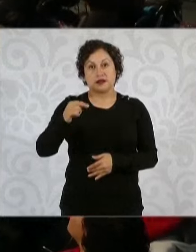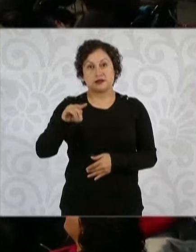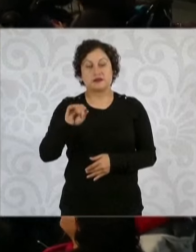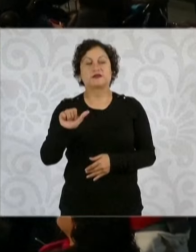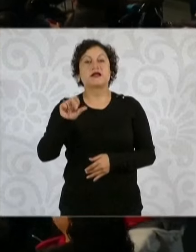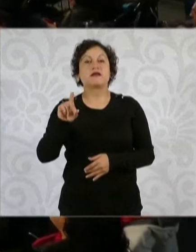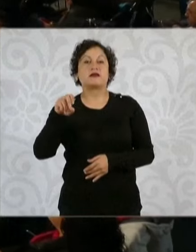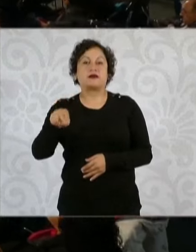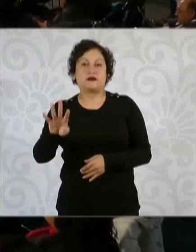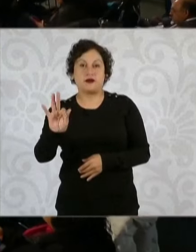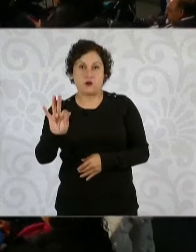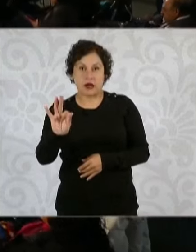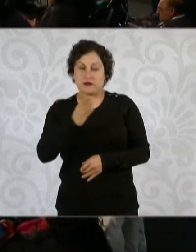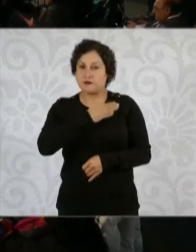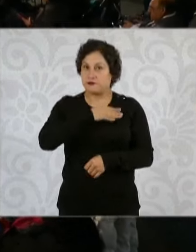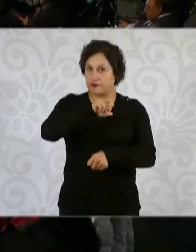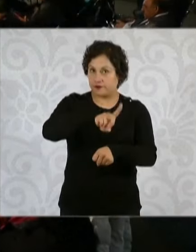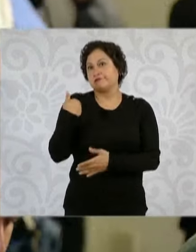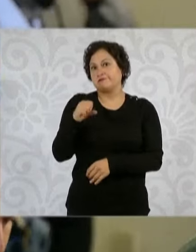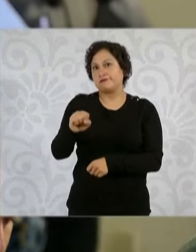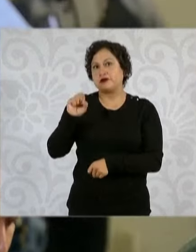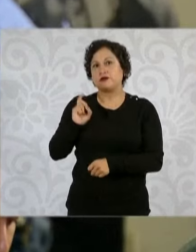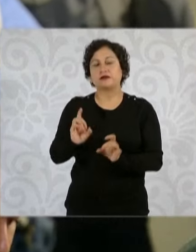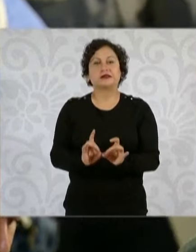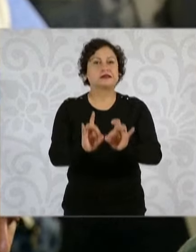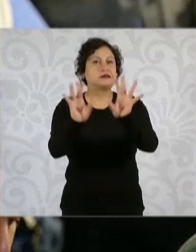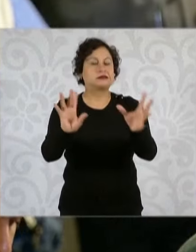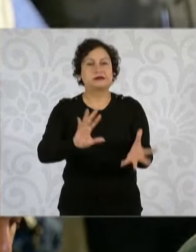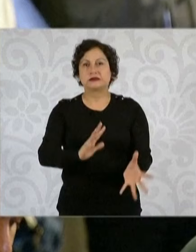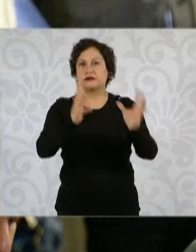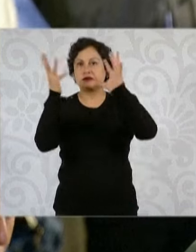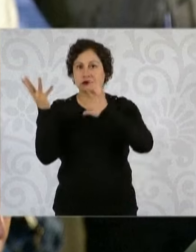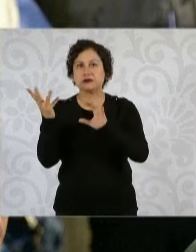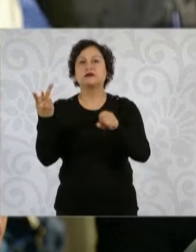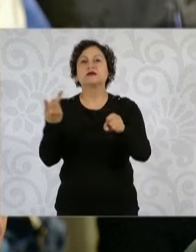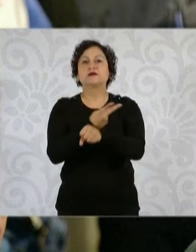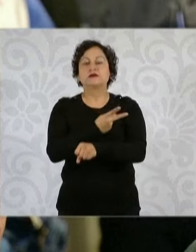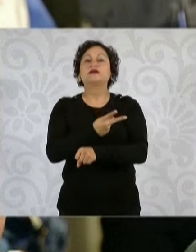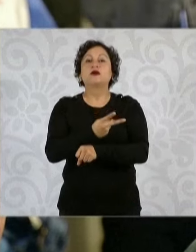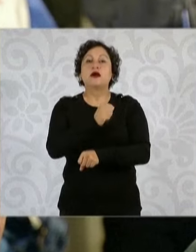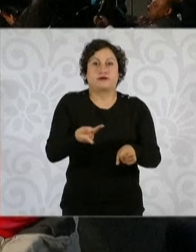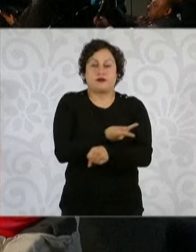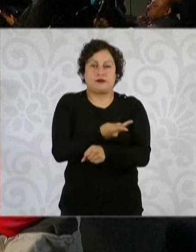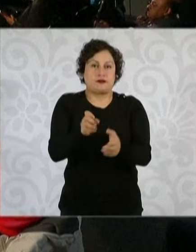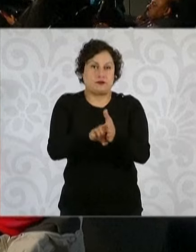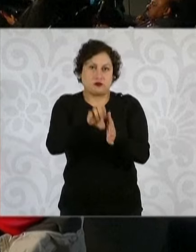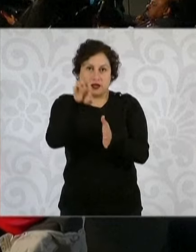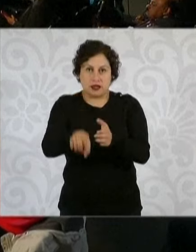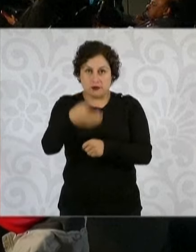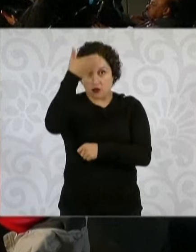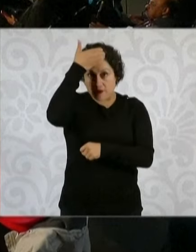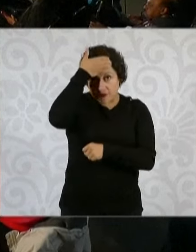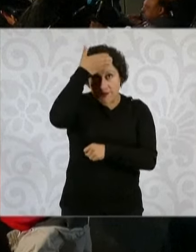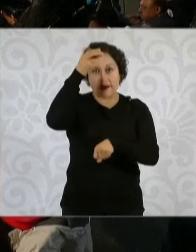arcos apenas se días después de asumir su cargo En esta ciudad del Sur del país según medios locales el